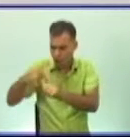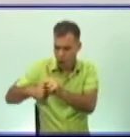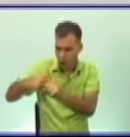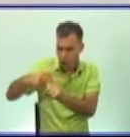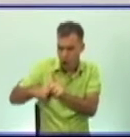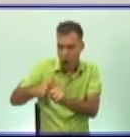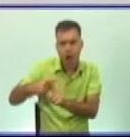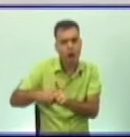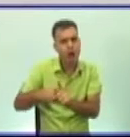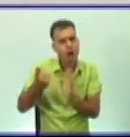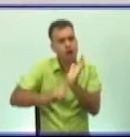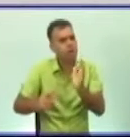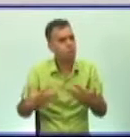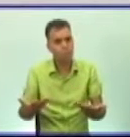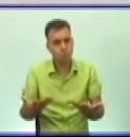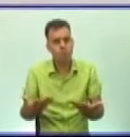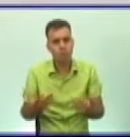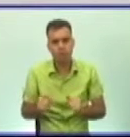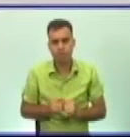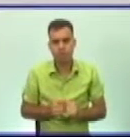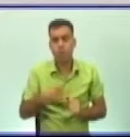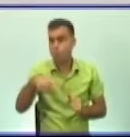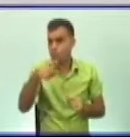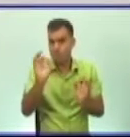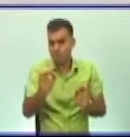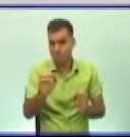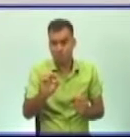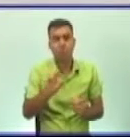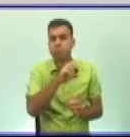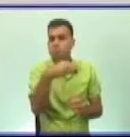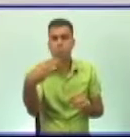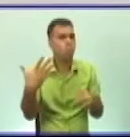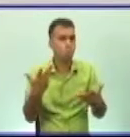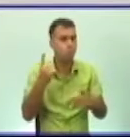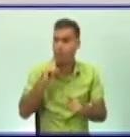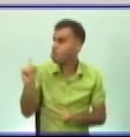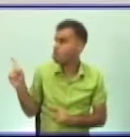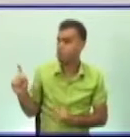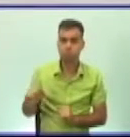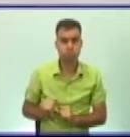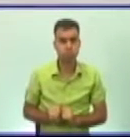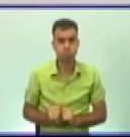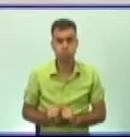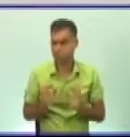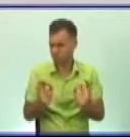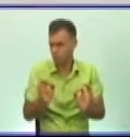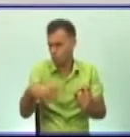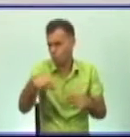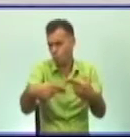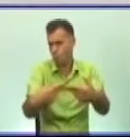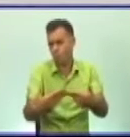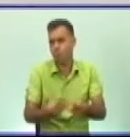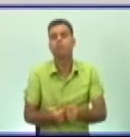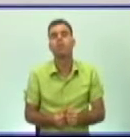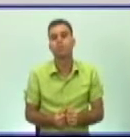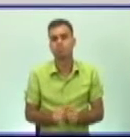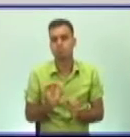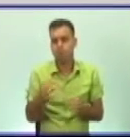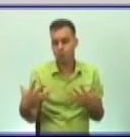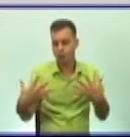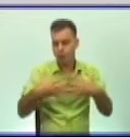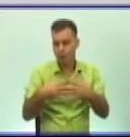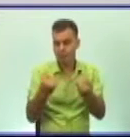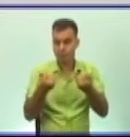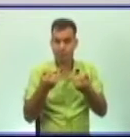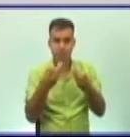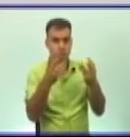efectivo. Es seguro que utilizaron la siguiente expresión para determinar el valor de la corriente efectivo en correspondencia con los datos que aparecen